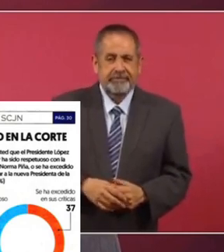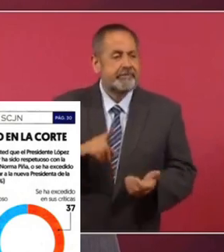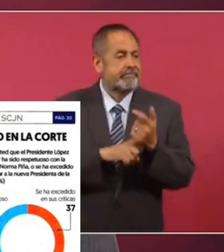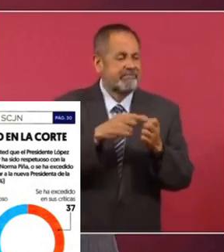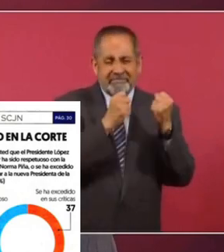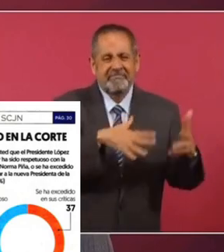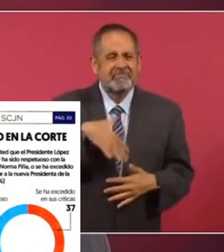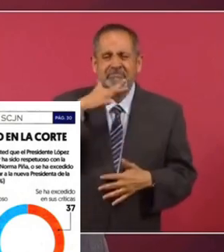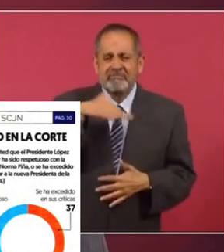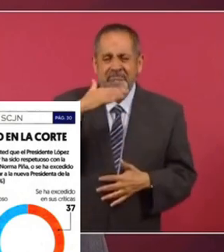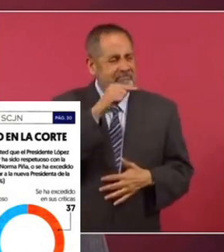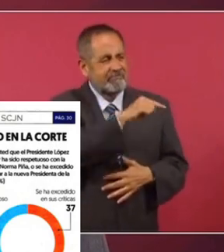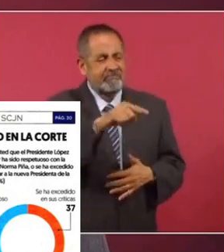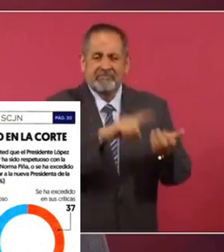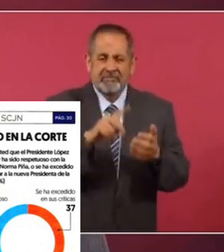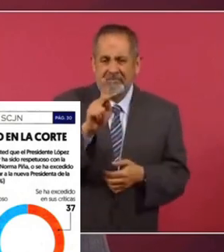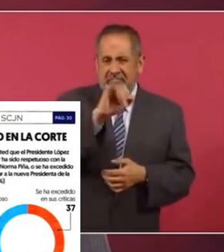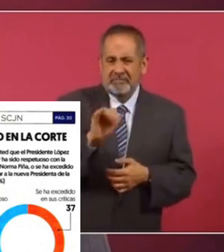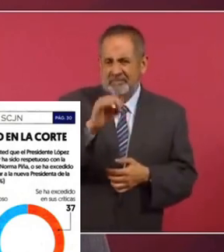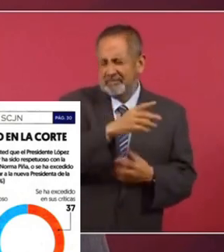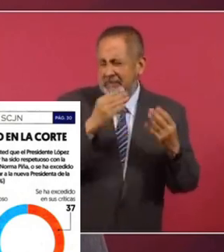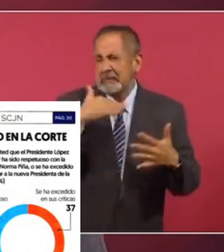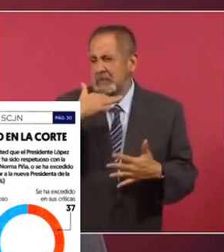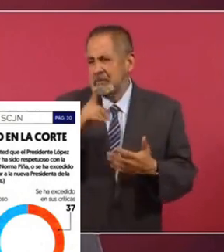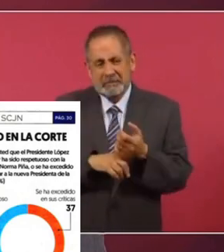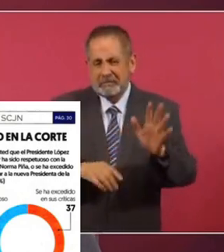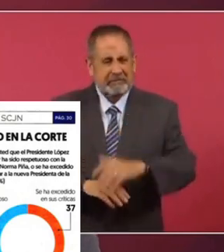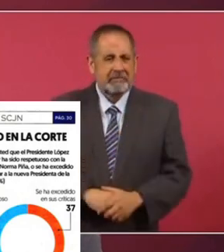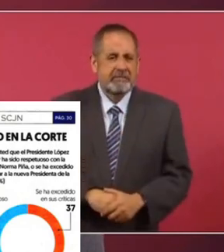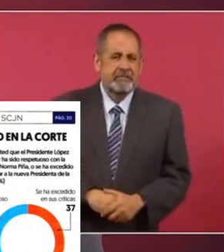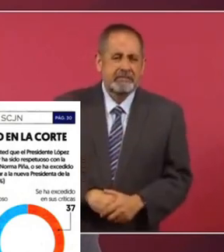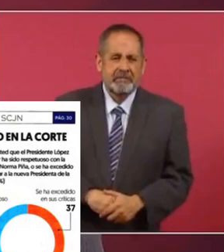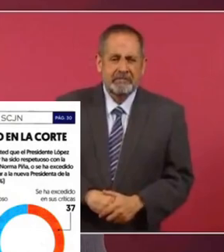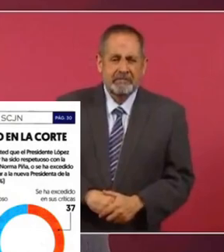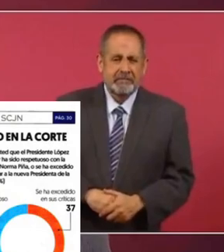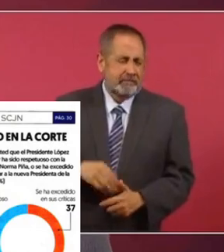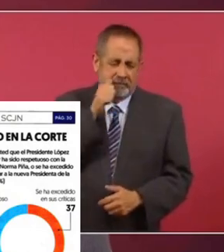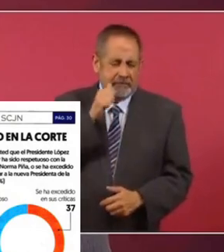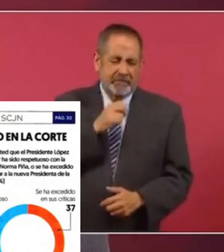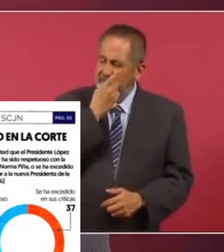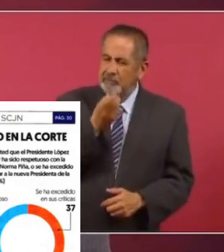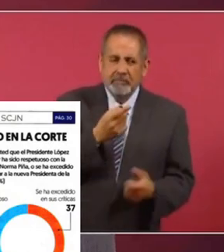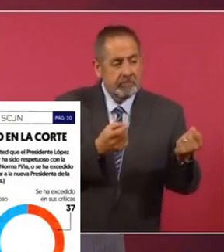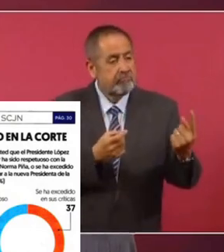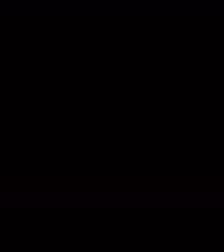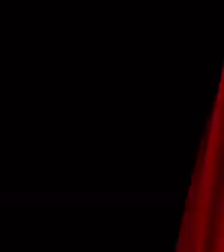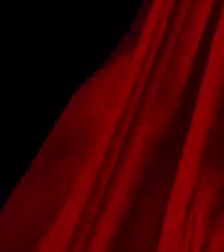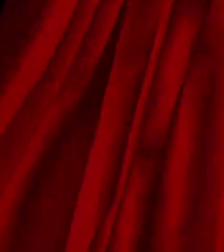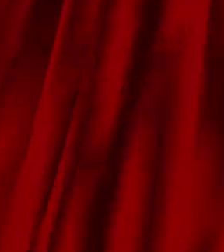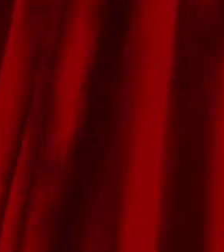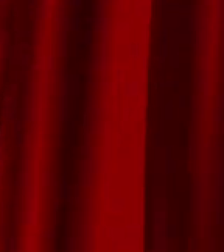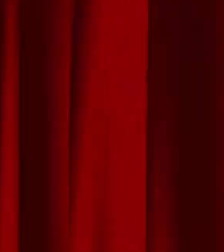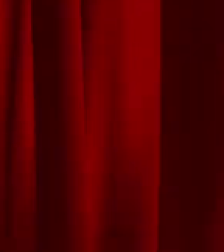impera la corrupción en el Poder Judicial. Hay, como siempre lo digo, honrosas excepciones.